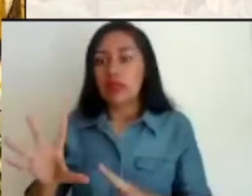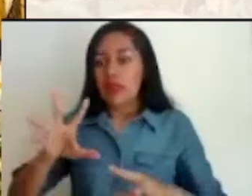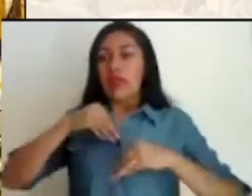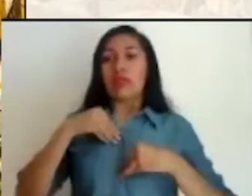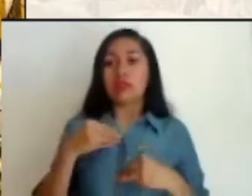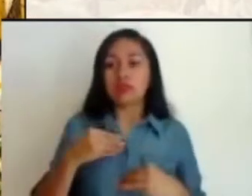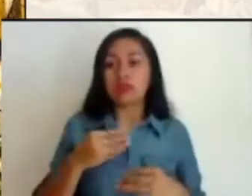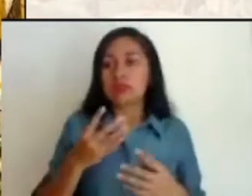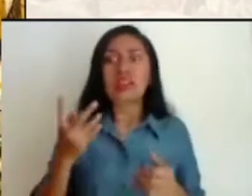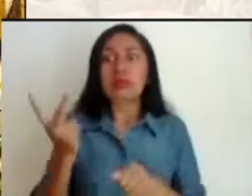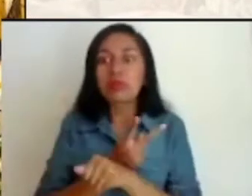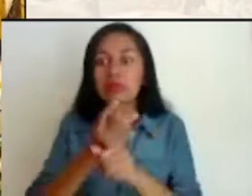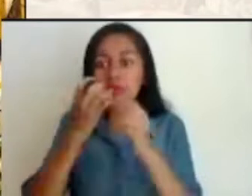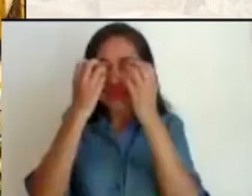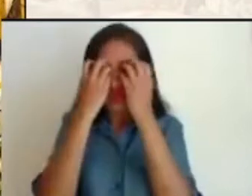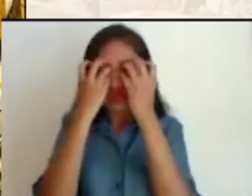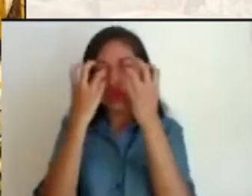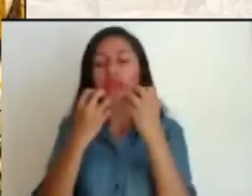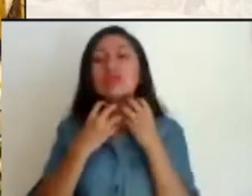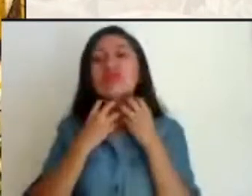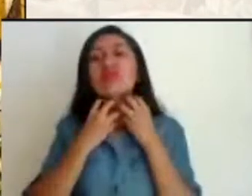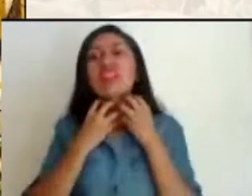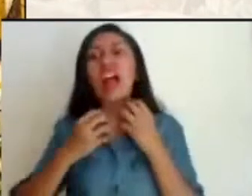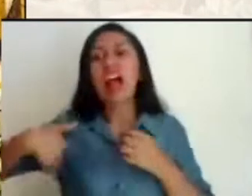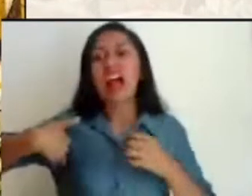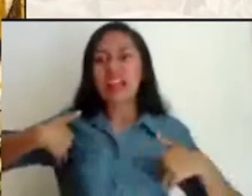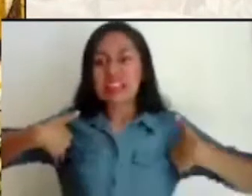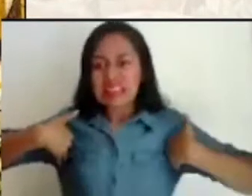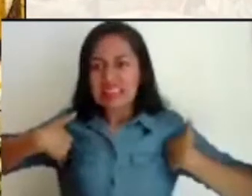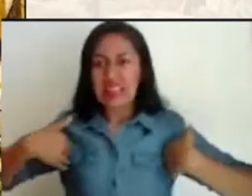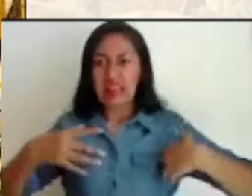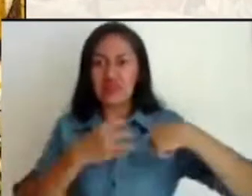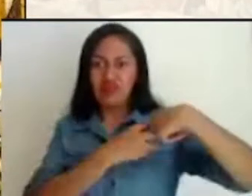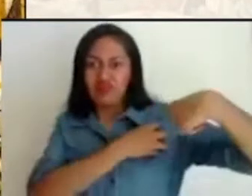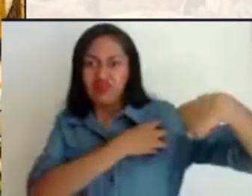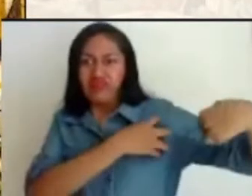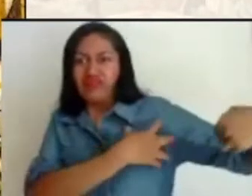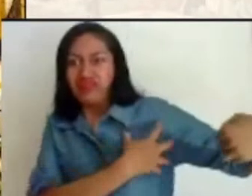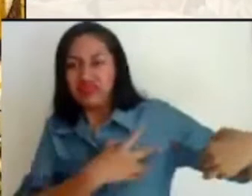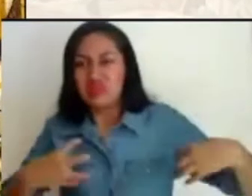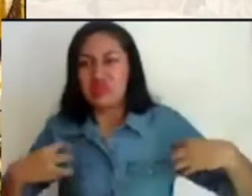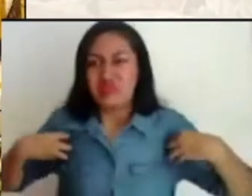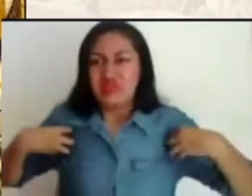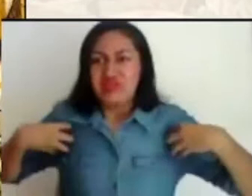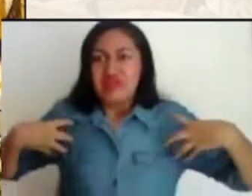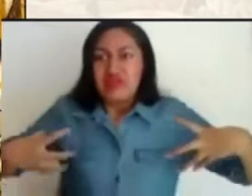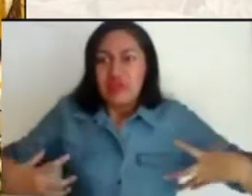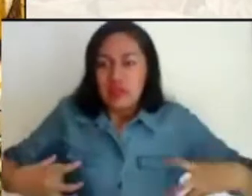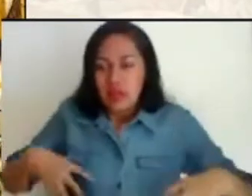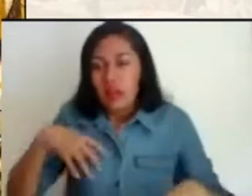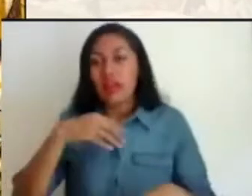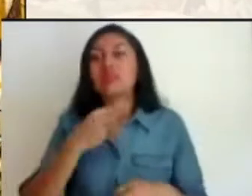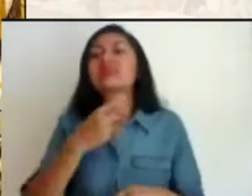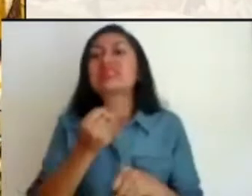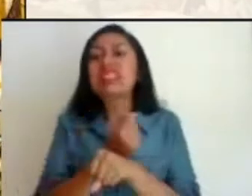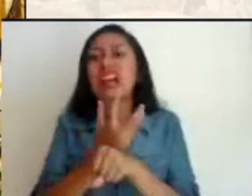los ganglios bajo las axilas. Parecía que este mal se pasase de una gente a la otra, es decir, a los sanos y a los